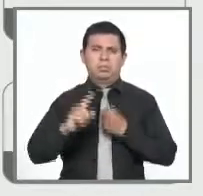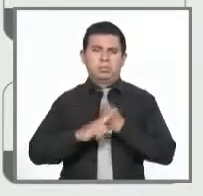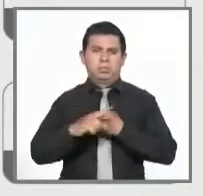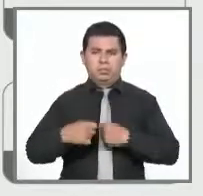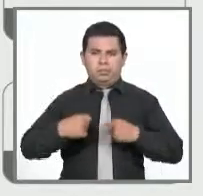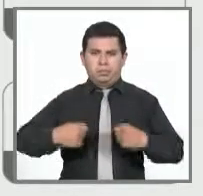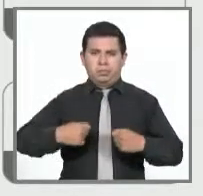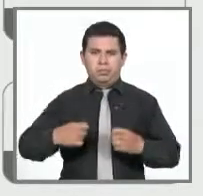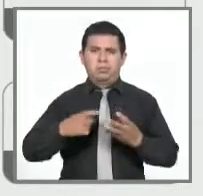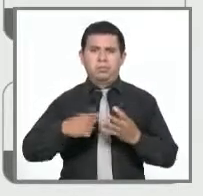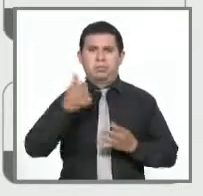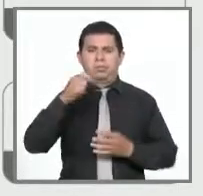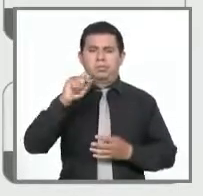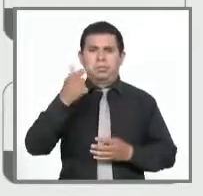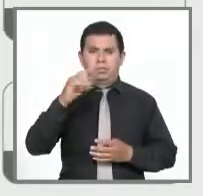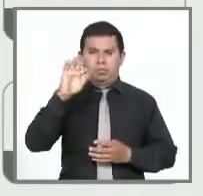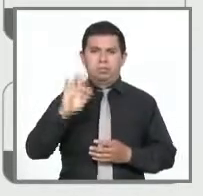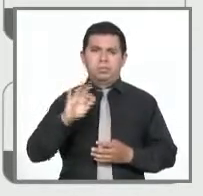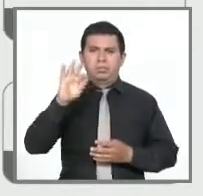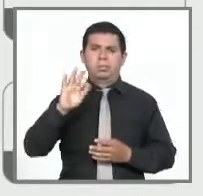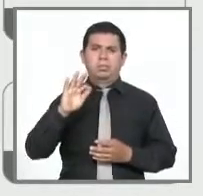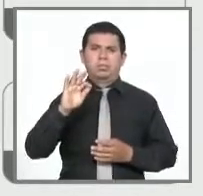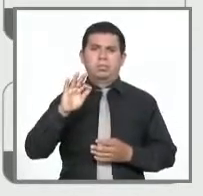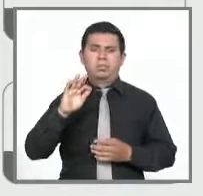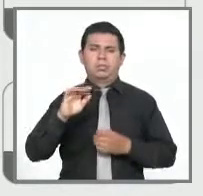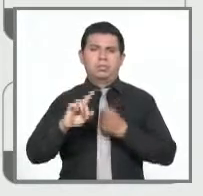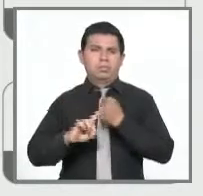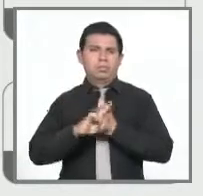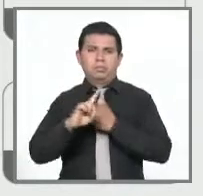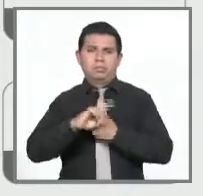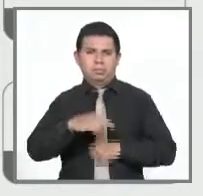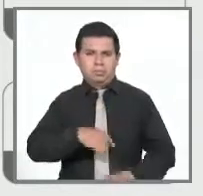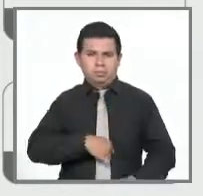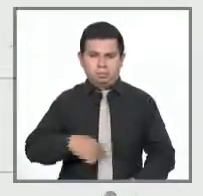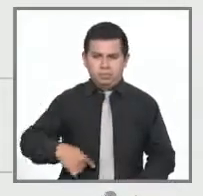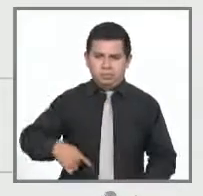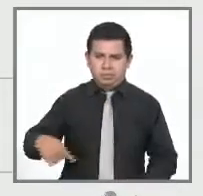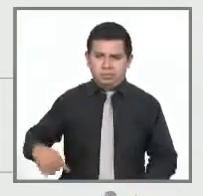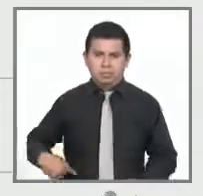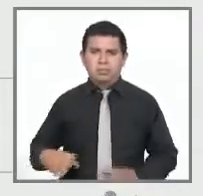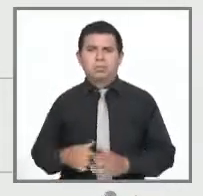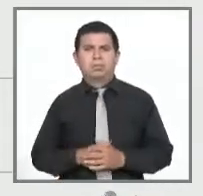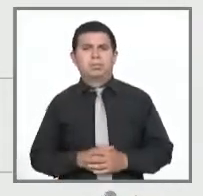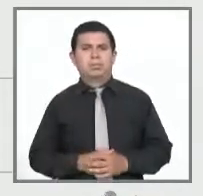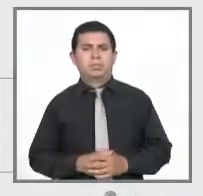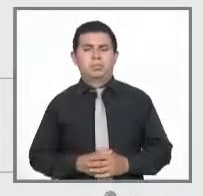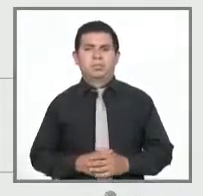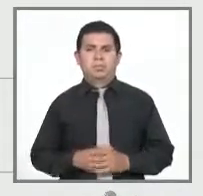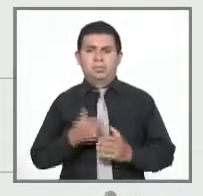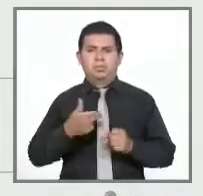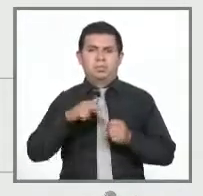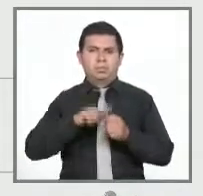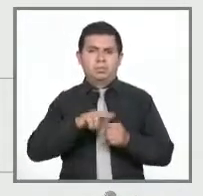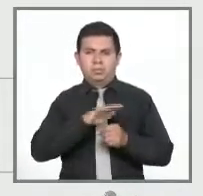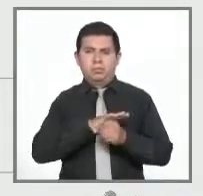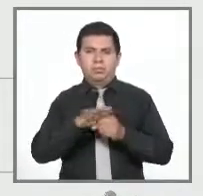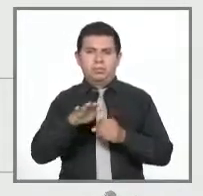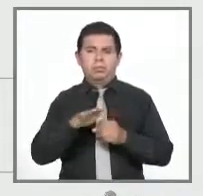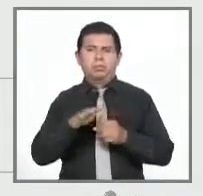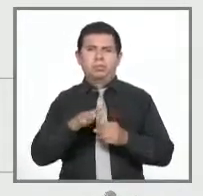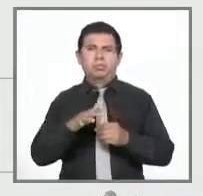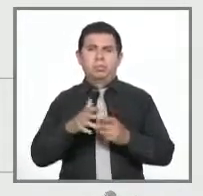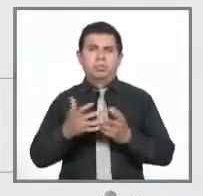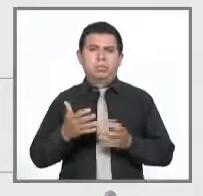y 6.7 por ciento insuficiencia renal la ocupación hospitalaria